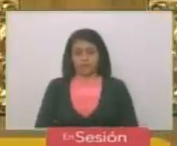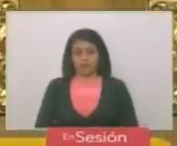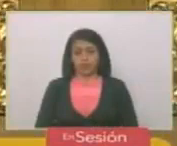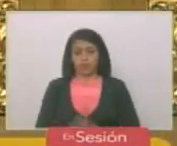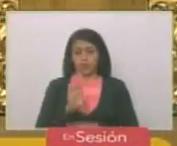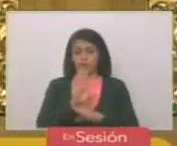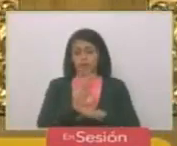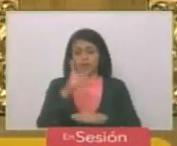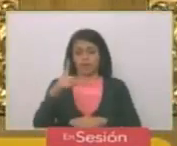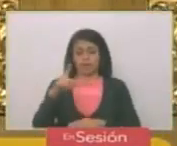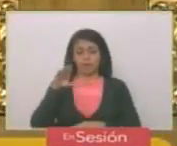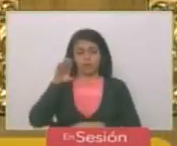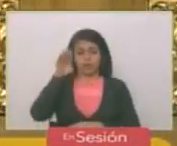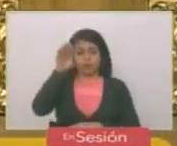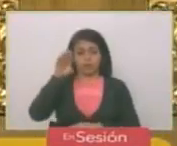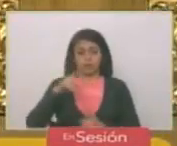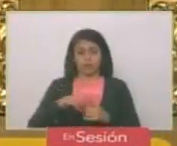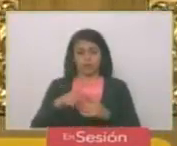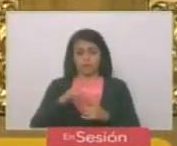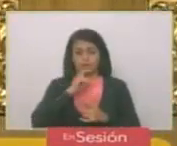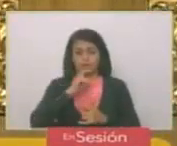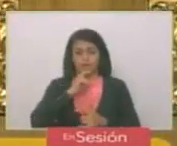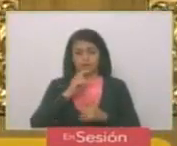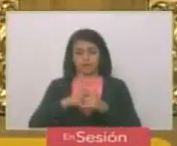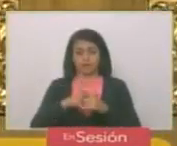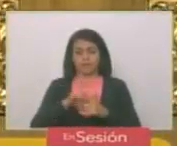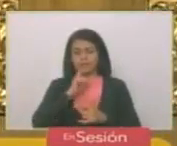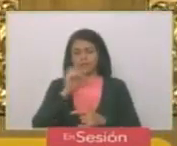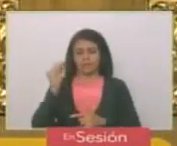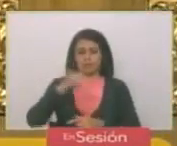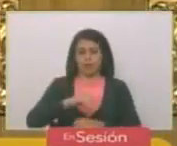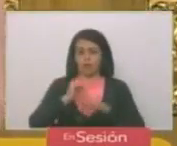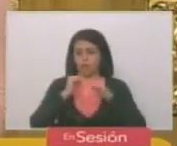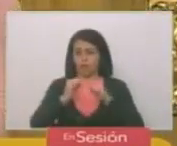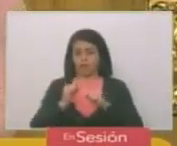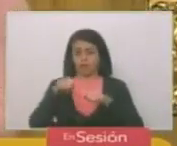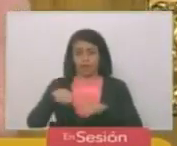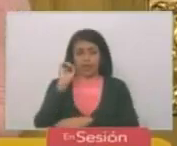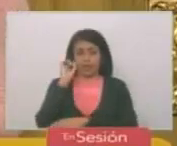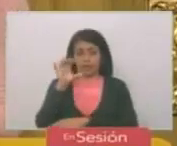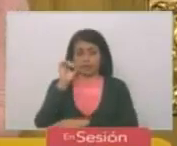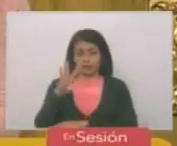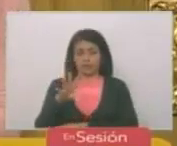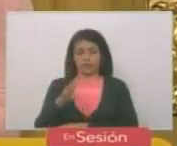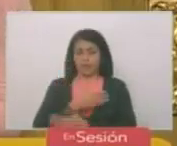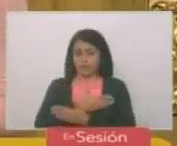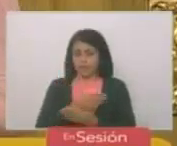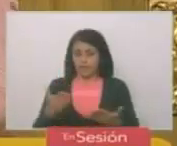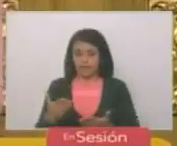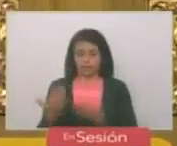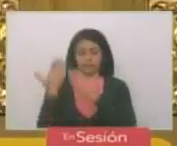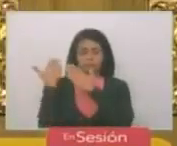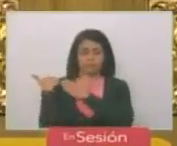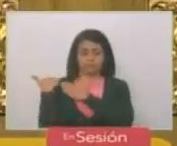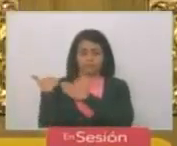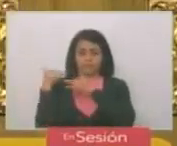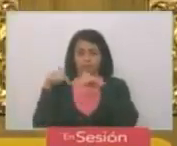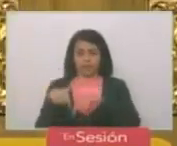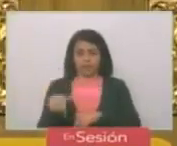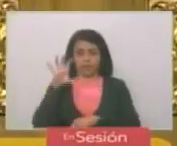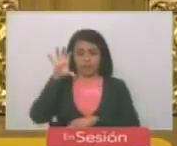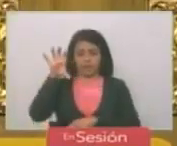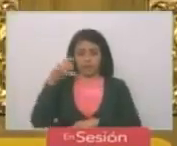Preservar el derecho al futuro es un reto y es un desafío que este Parlamento está dispuesto a asumir, que este